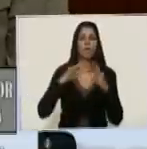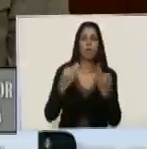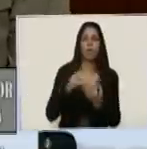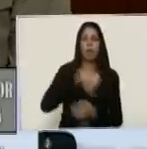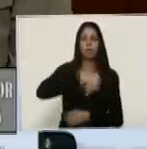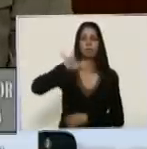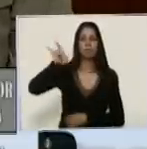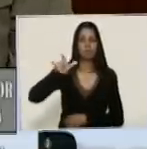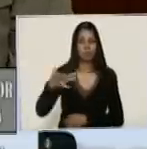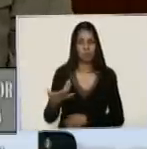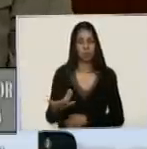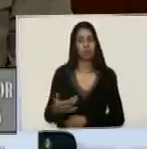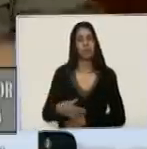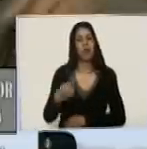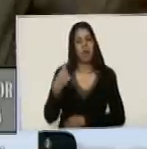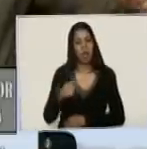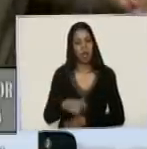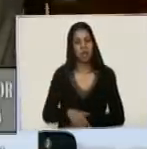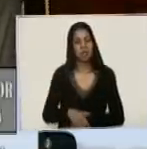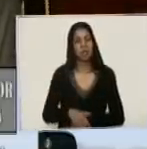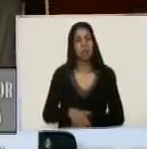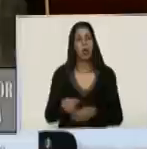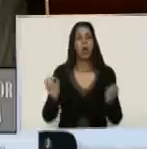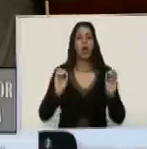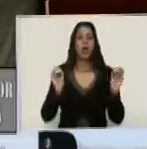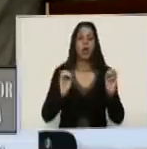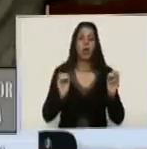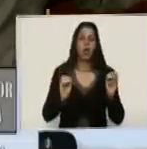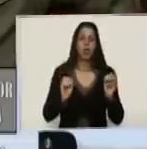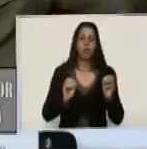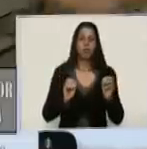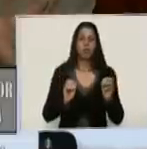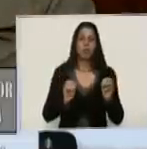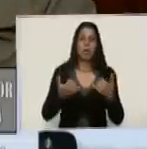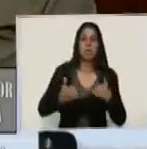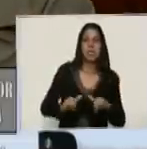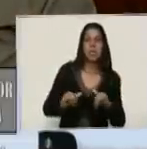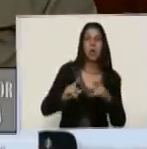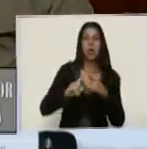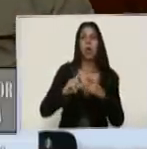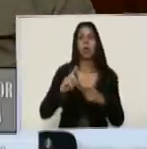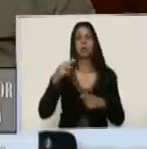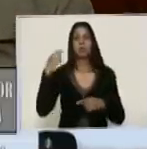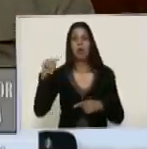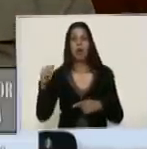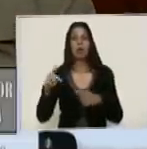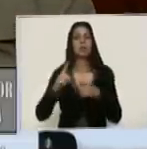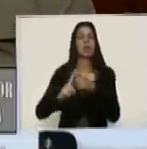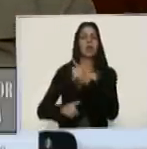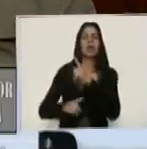verdad. Algún tercero cercano, uno sabe que se fue.